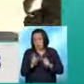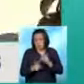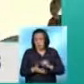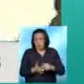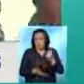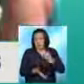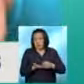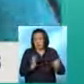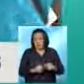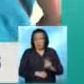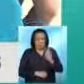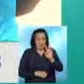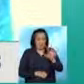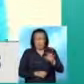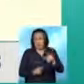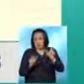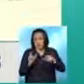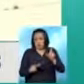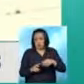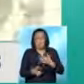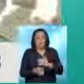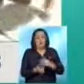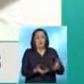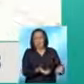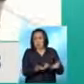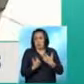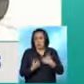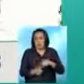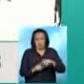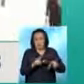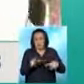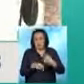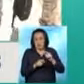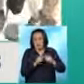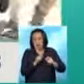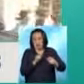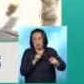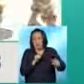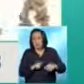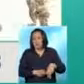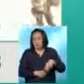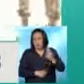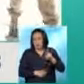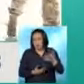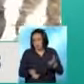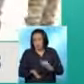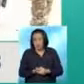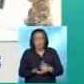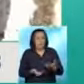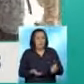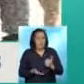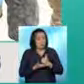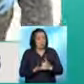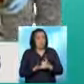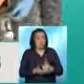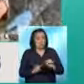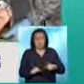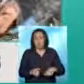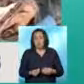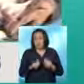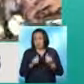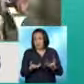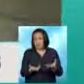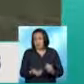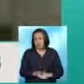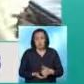unas 25 personas que han sido rescatadas de zonas muy agrestes aquí en la zona norte. Definitivamente es una gran ayuda que se está prestando,